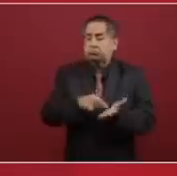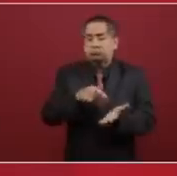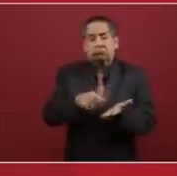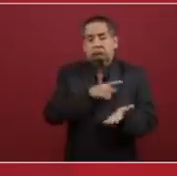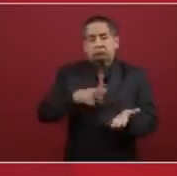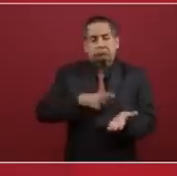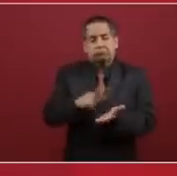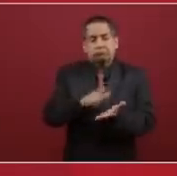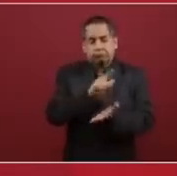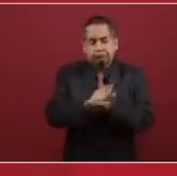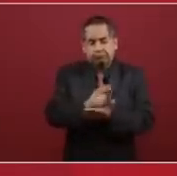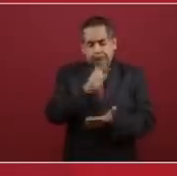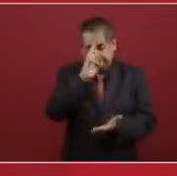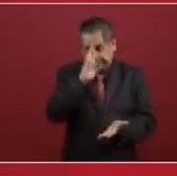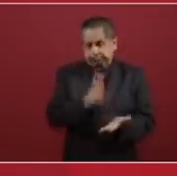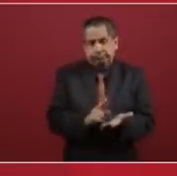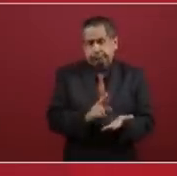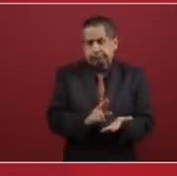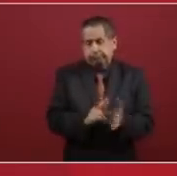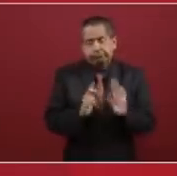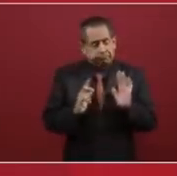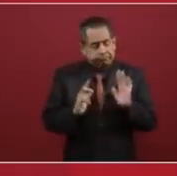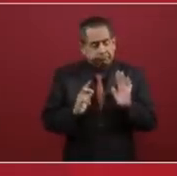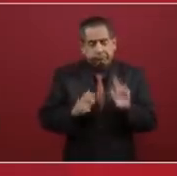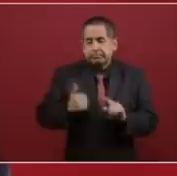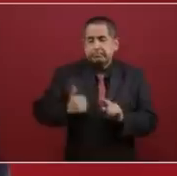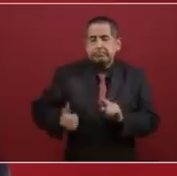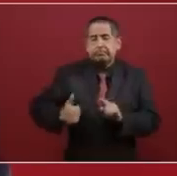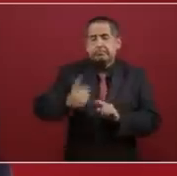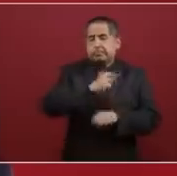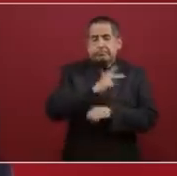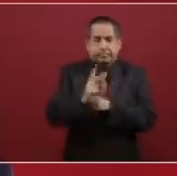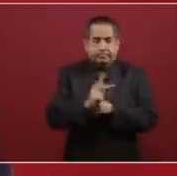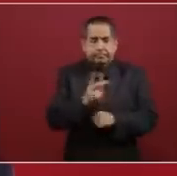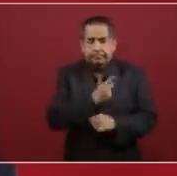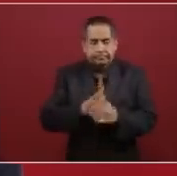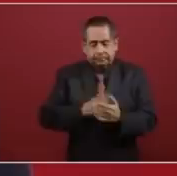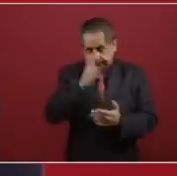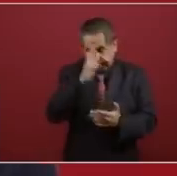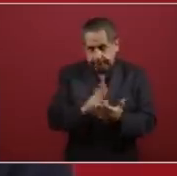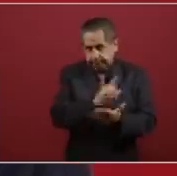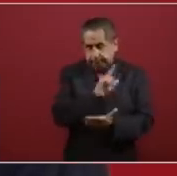leyes de cada uno de los países.